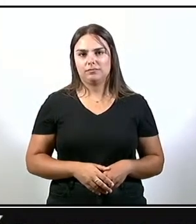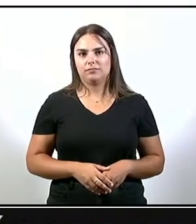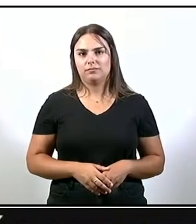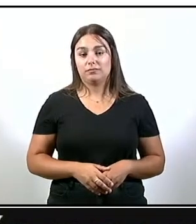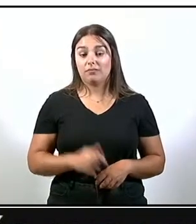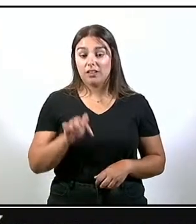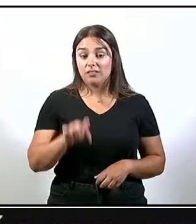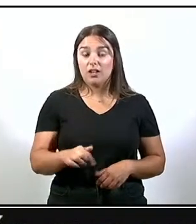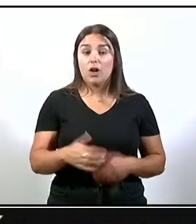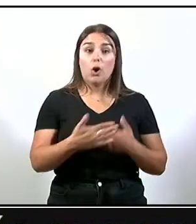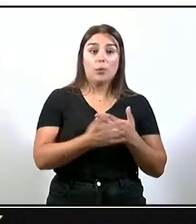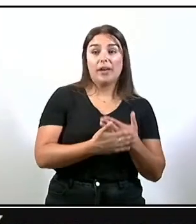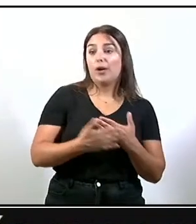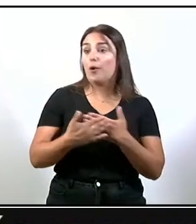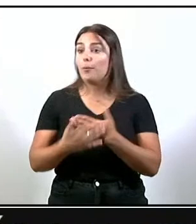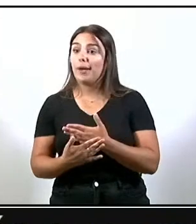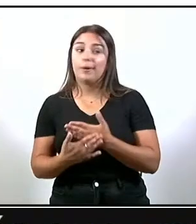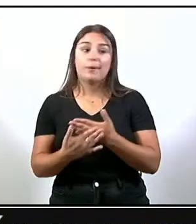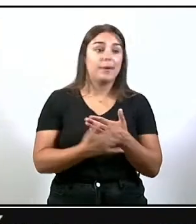Aquí, gobernando uno, gobernando otros,